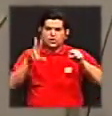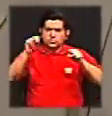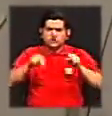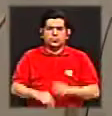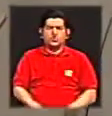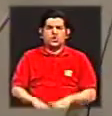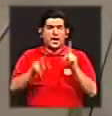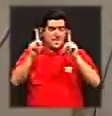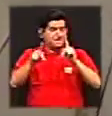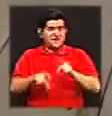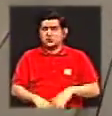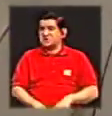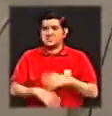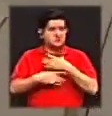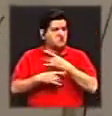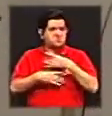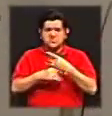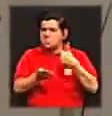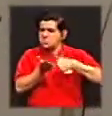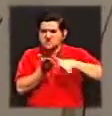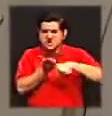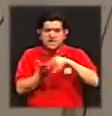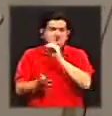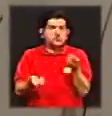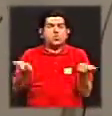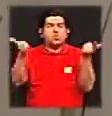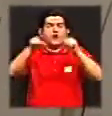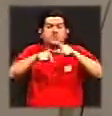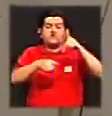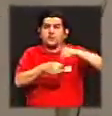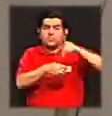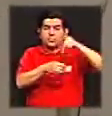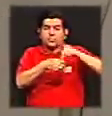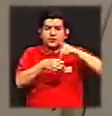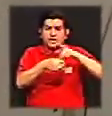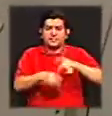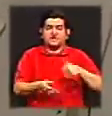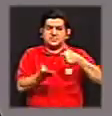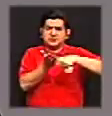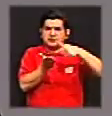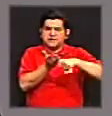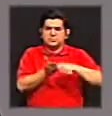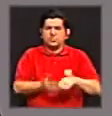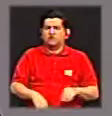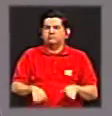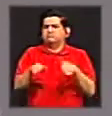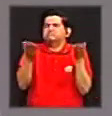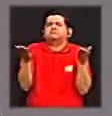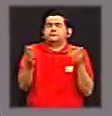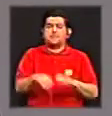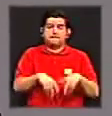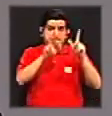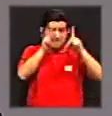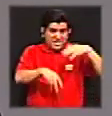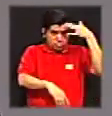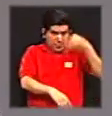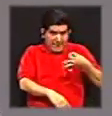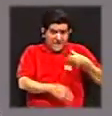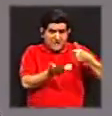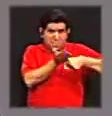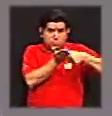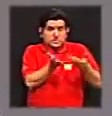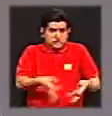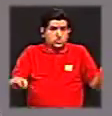los abstencionistas o, digamos, dentro del fenómeno de la participación electoral? Si una persona cree que las elecciones